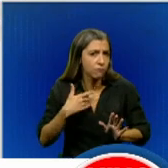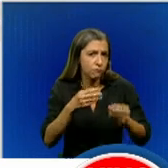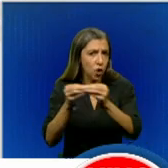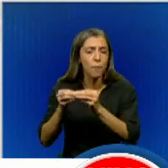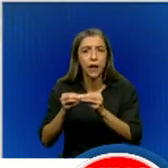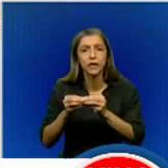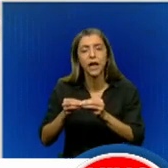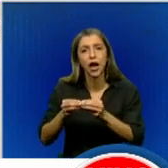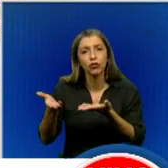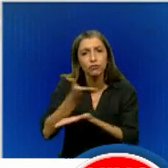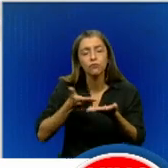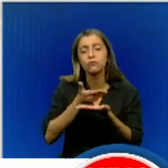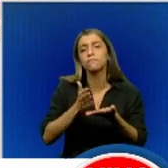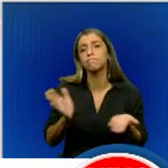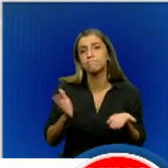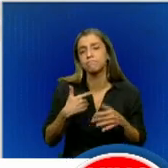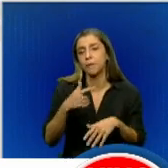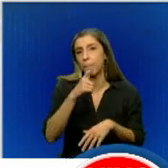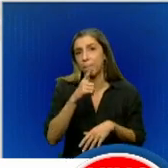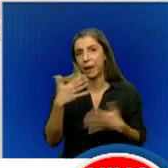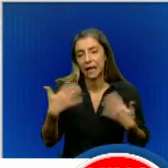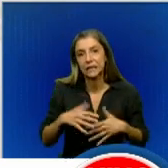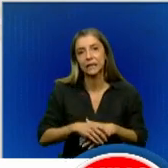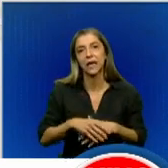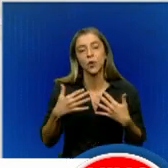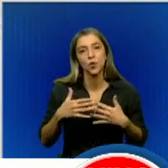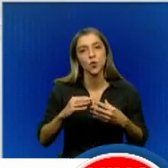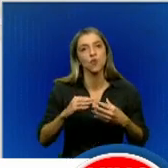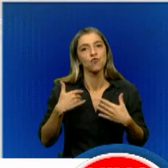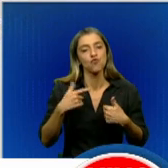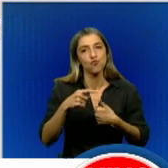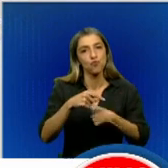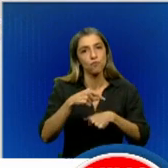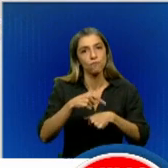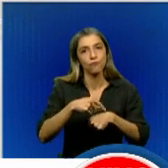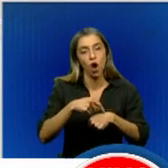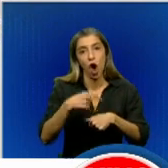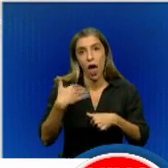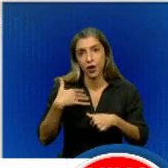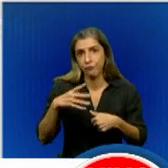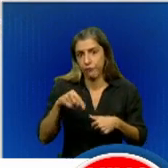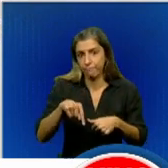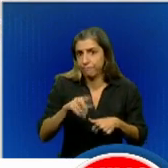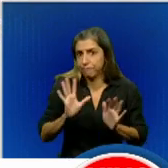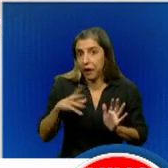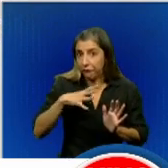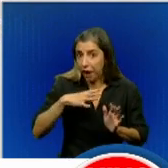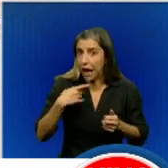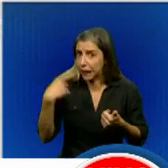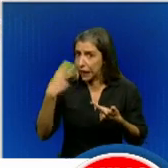nos quedan una cantidad significativa de asuntos y por lo tanto una cantidad significativa de tiempo que